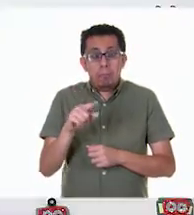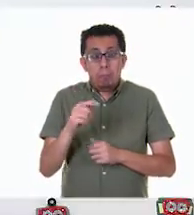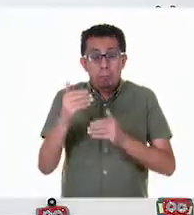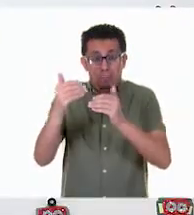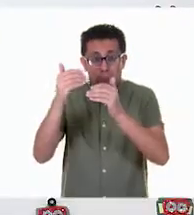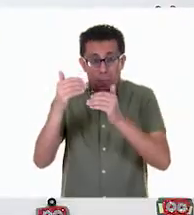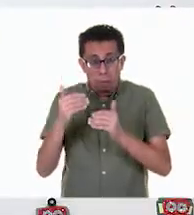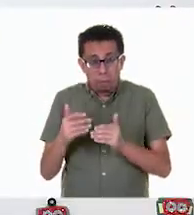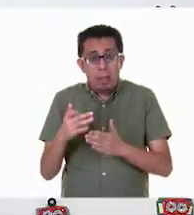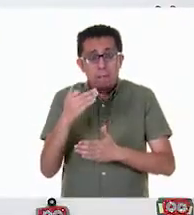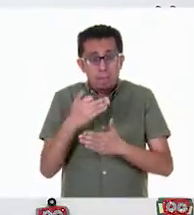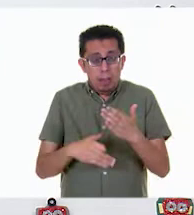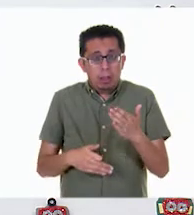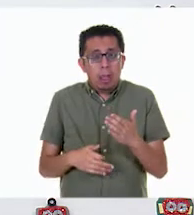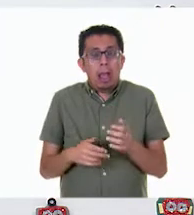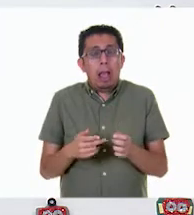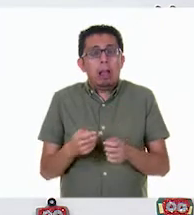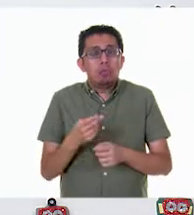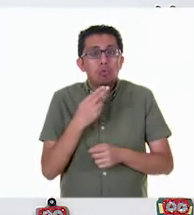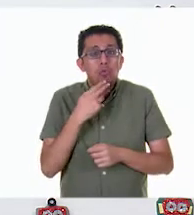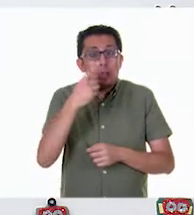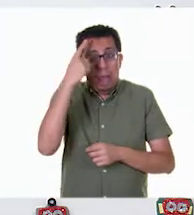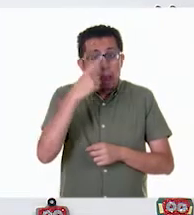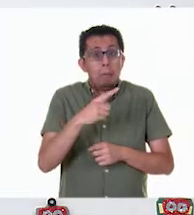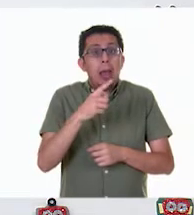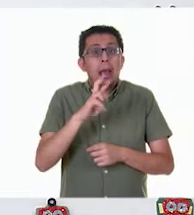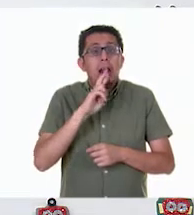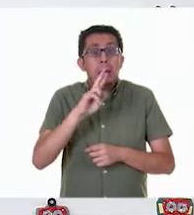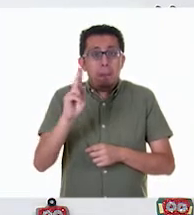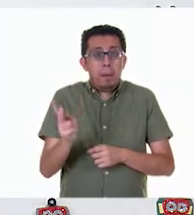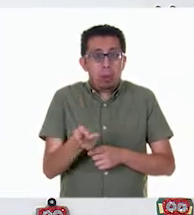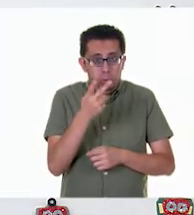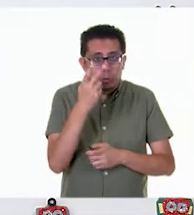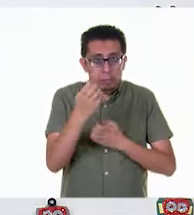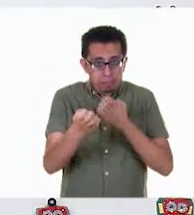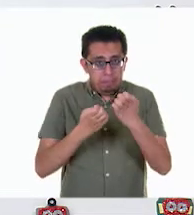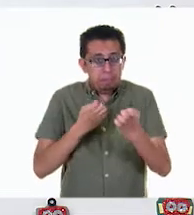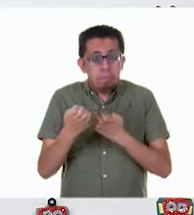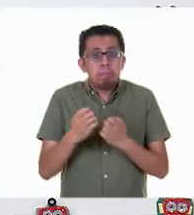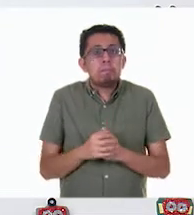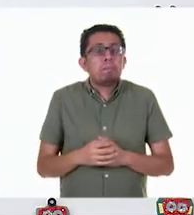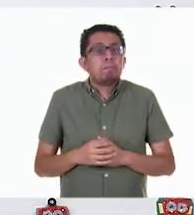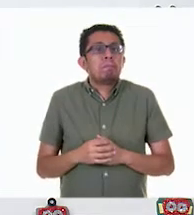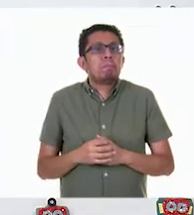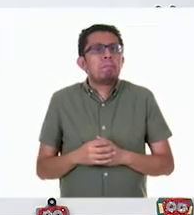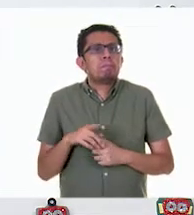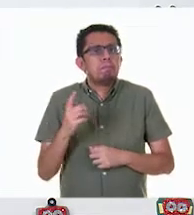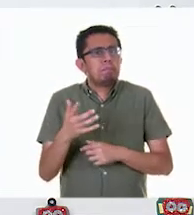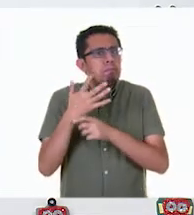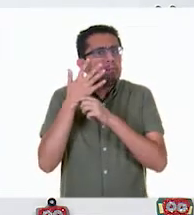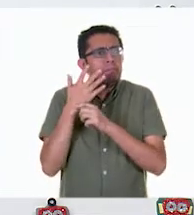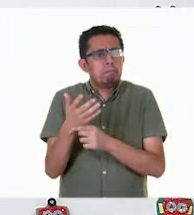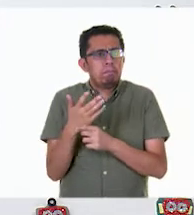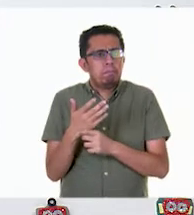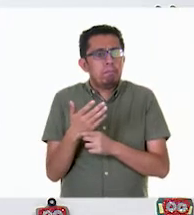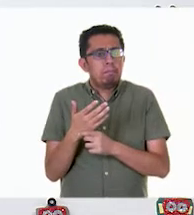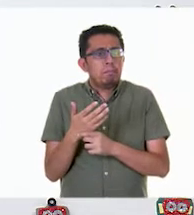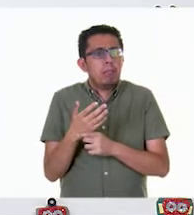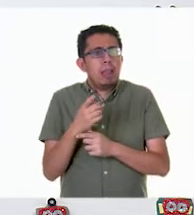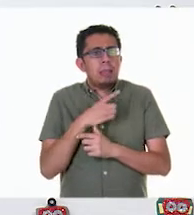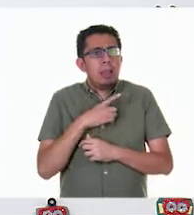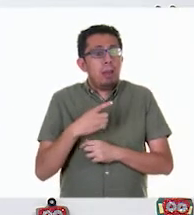faltan servirán para contestar las preguntas del desafío, ¿cierto? Y ambas nos dicen que